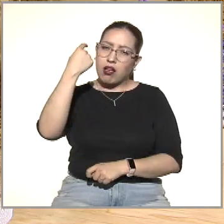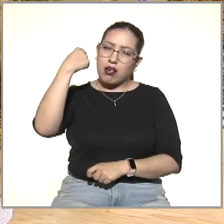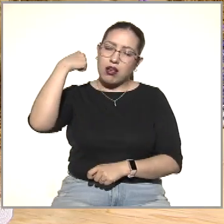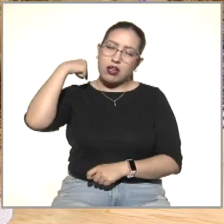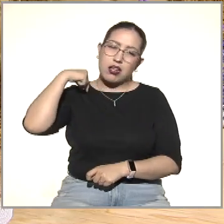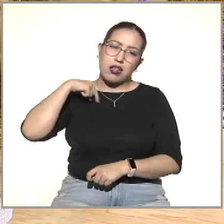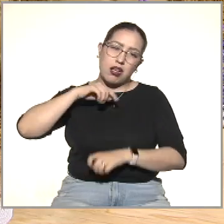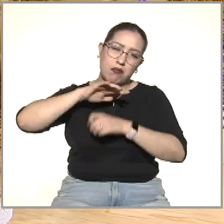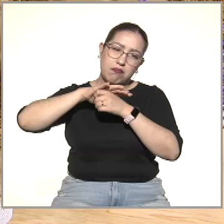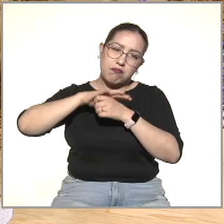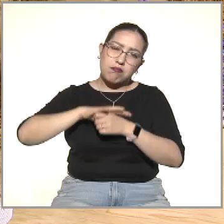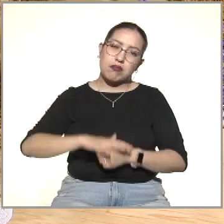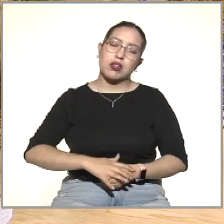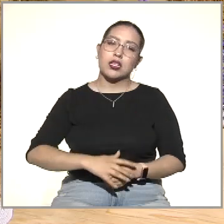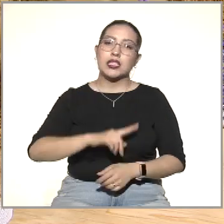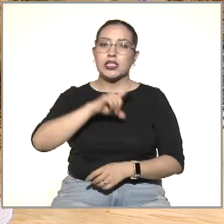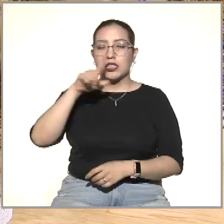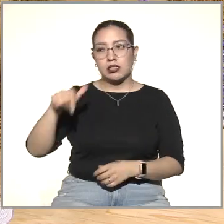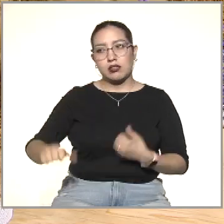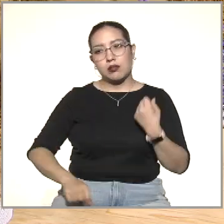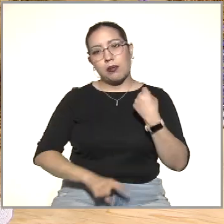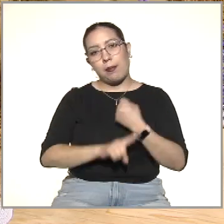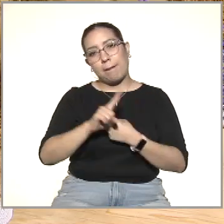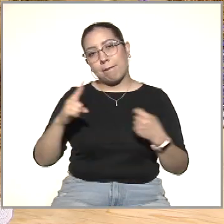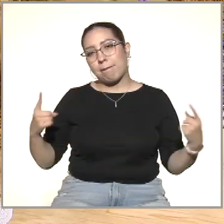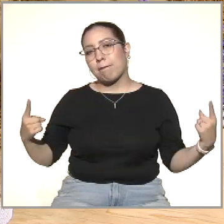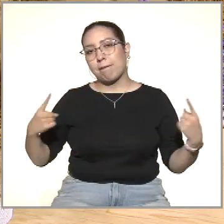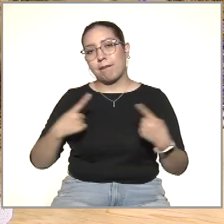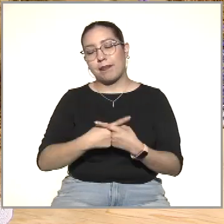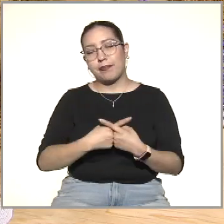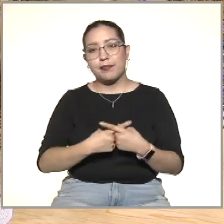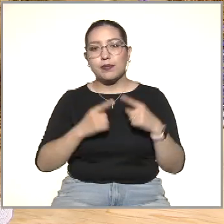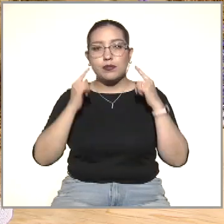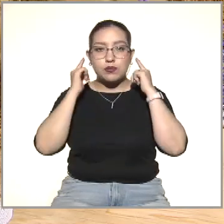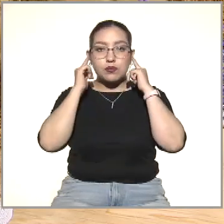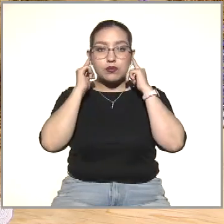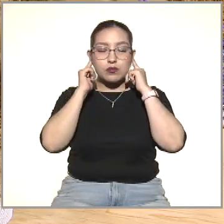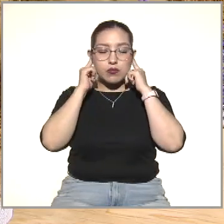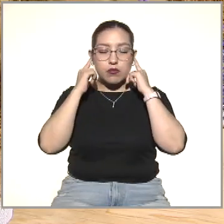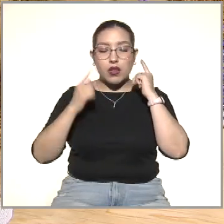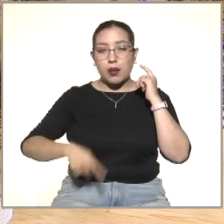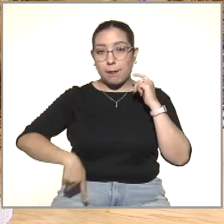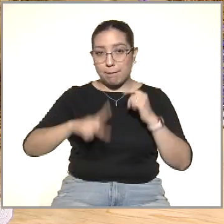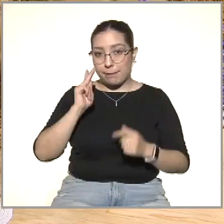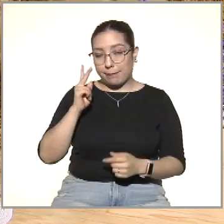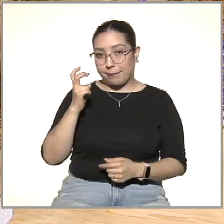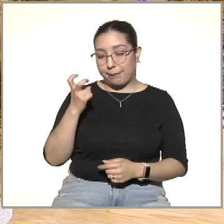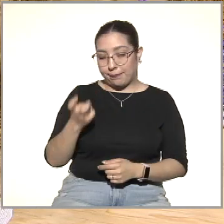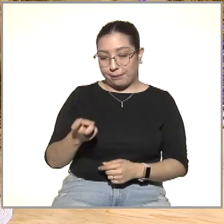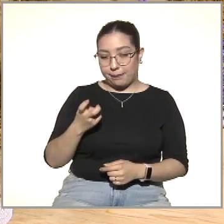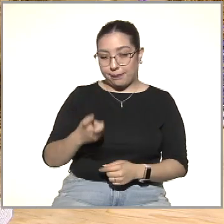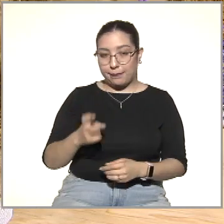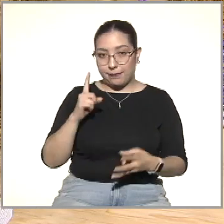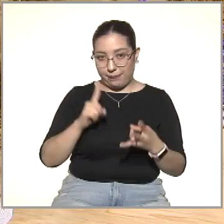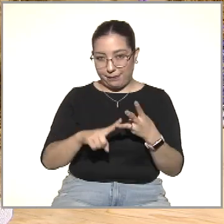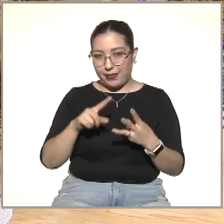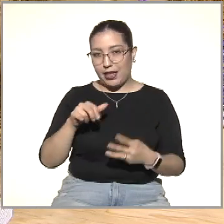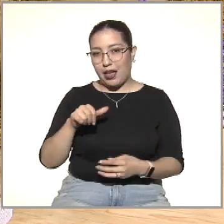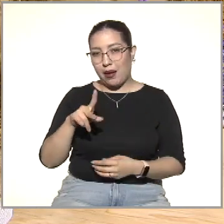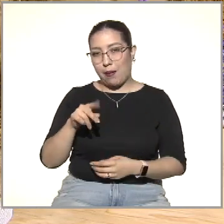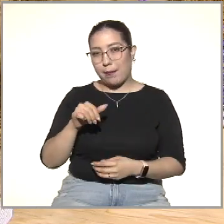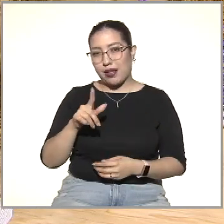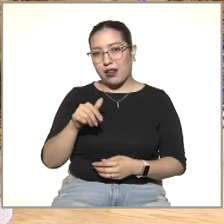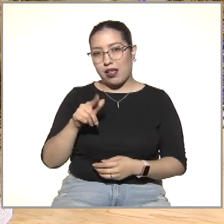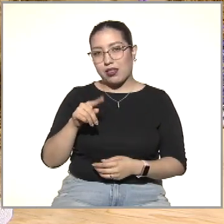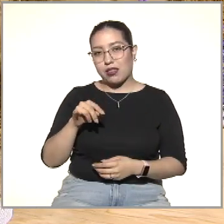¿no? Pero este aspecto sintomático, este aspecto apelativo de las